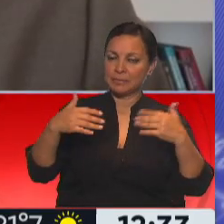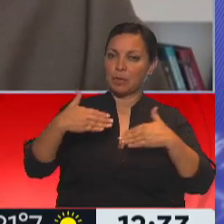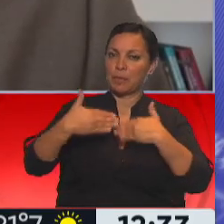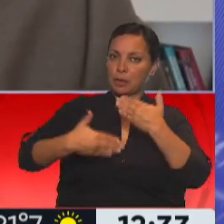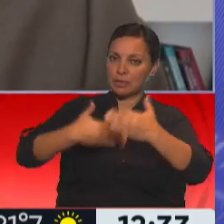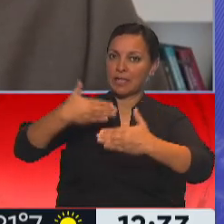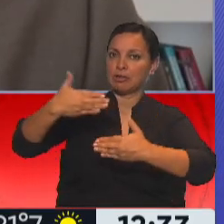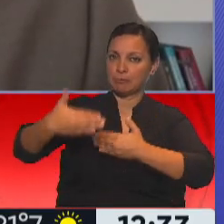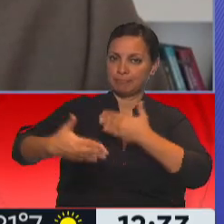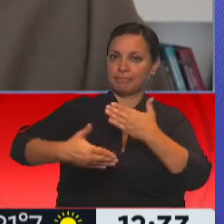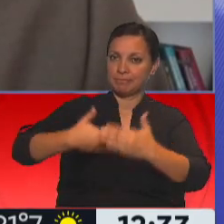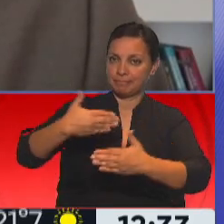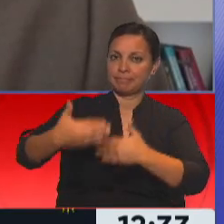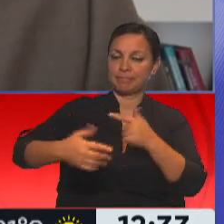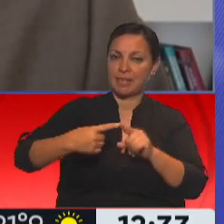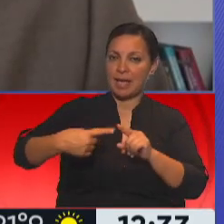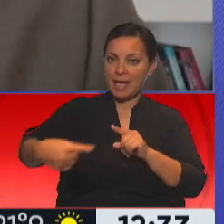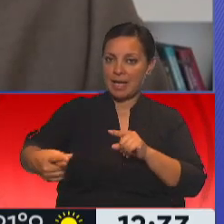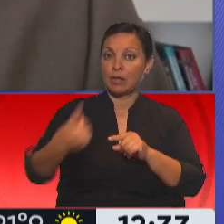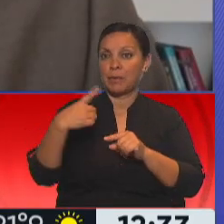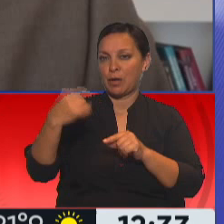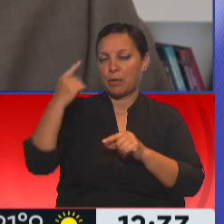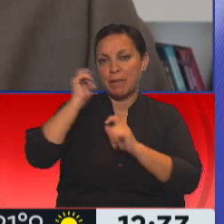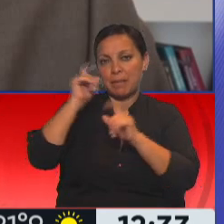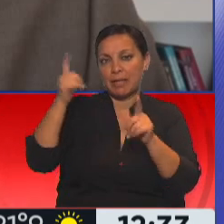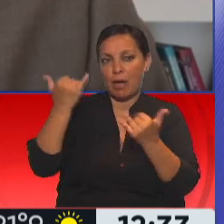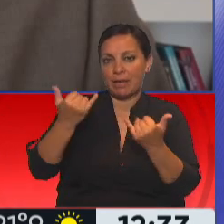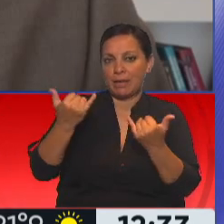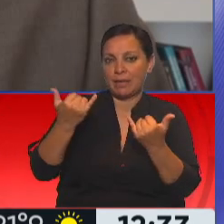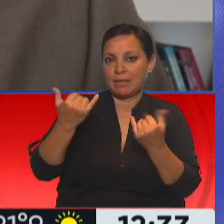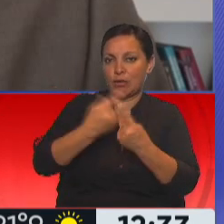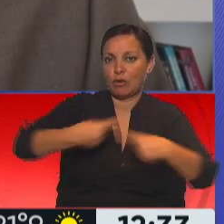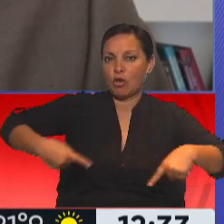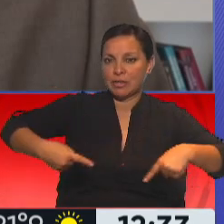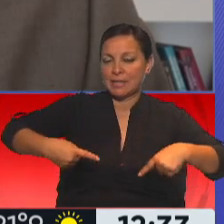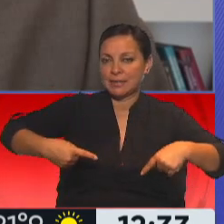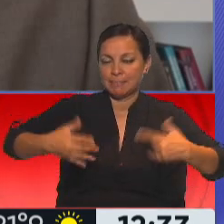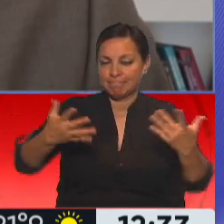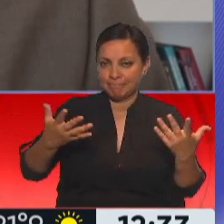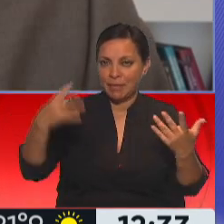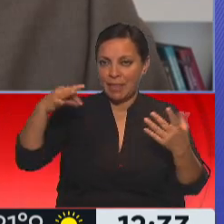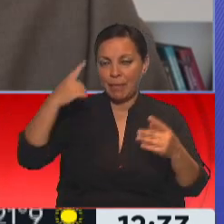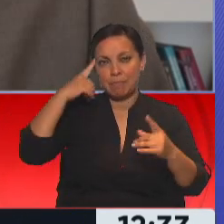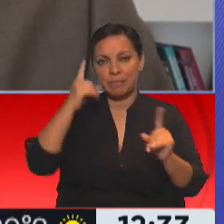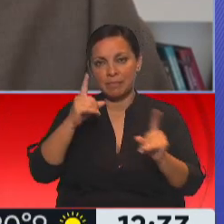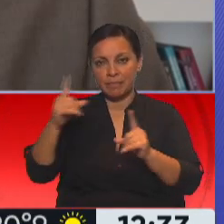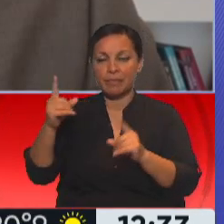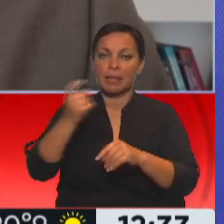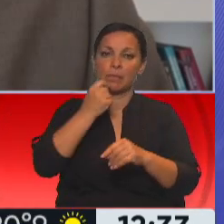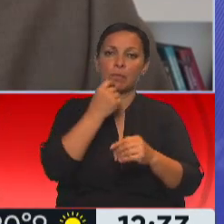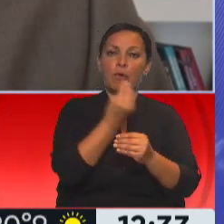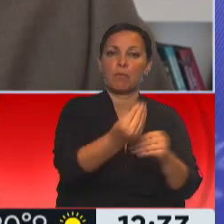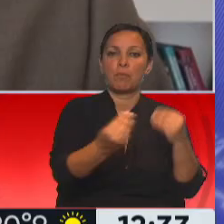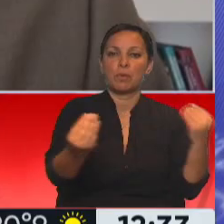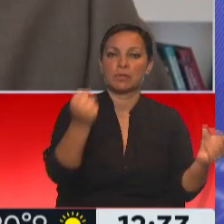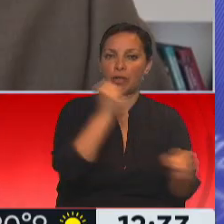muy difícil, en donde también se tienen que considerar una cantidad de variables importantes, ¿no? Como puestos de